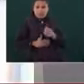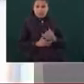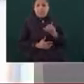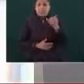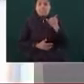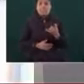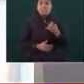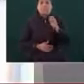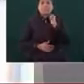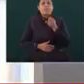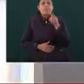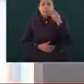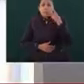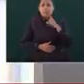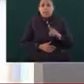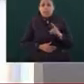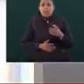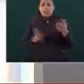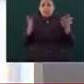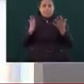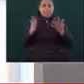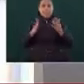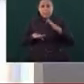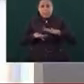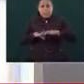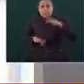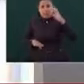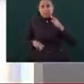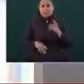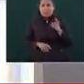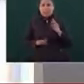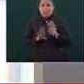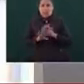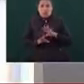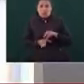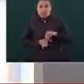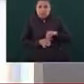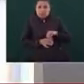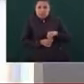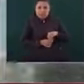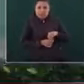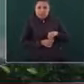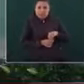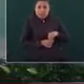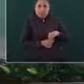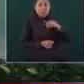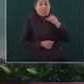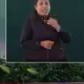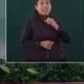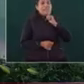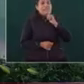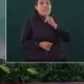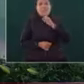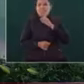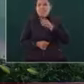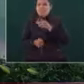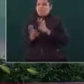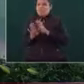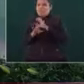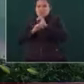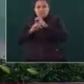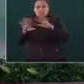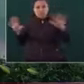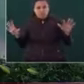Y será un gobierno más opaco, más discrecional, menos democrático.